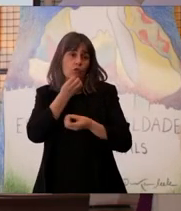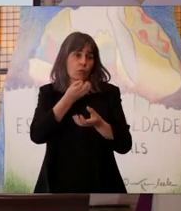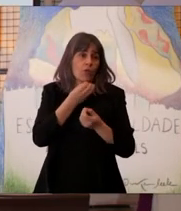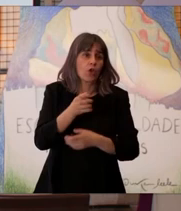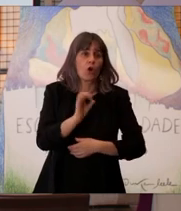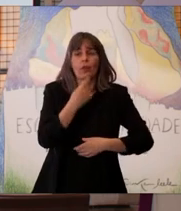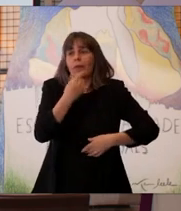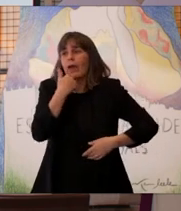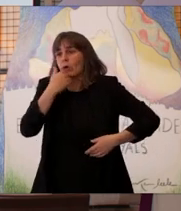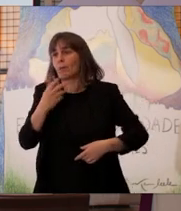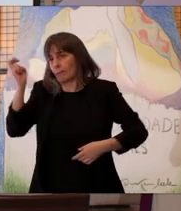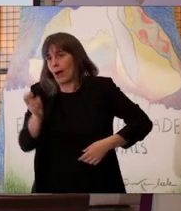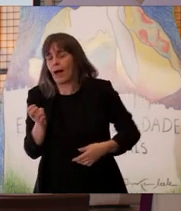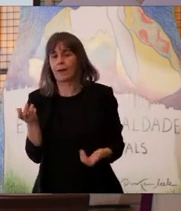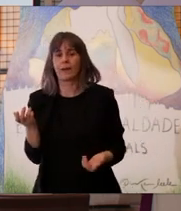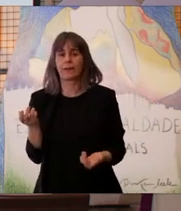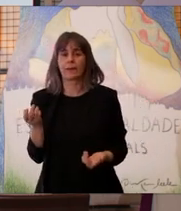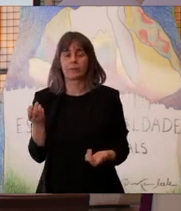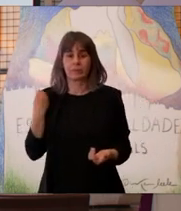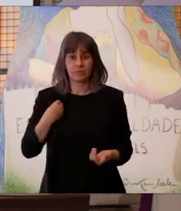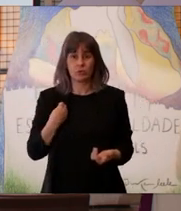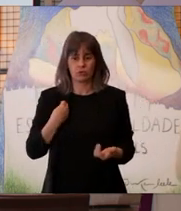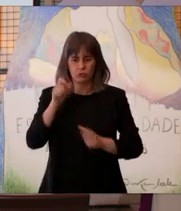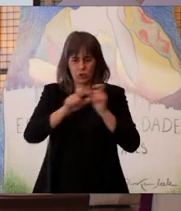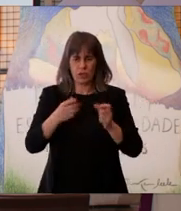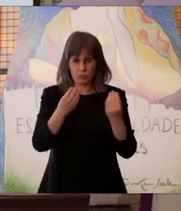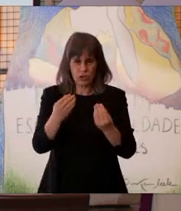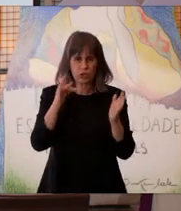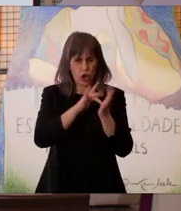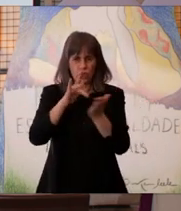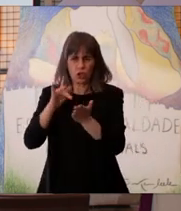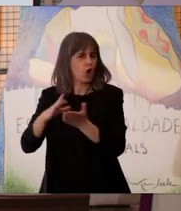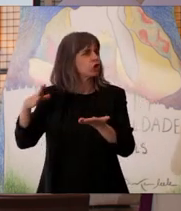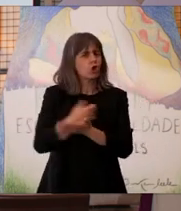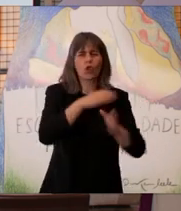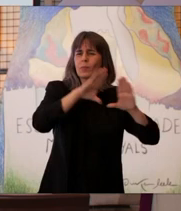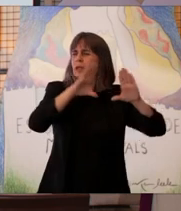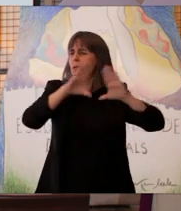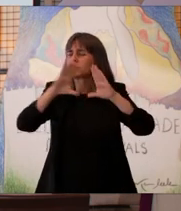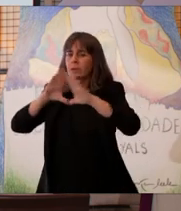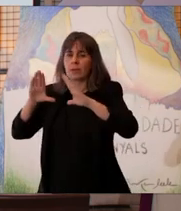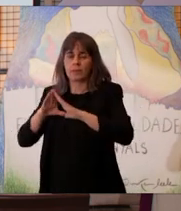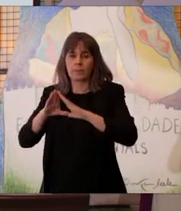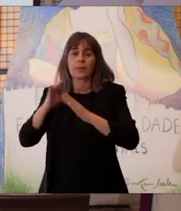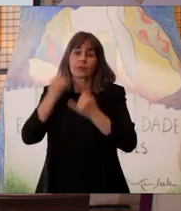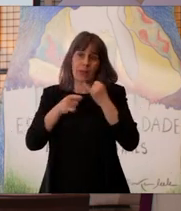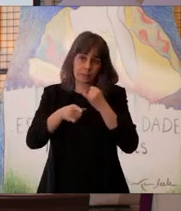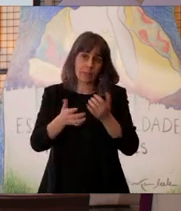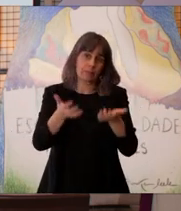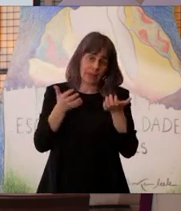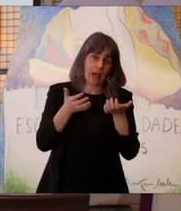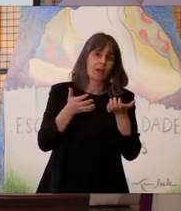dice cualquier cosa y vale Bueno pero eso la masividad todo es feminista todo es feminista en el mundo tiene muchas ventajas y también